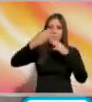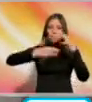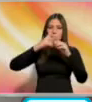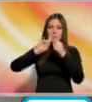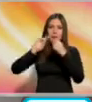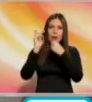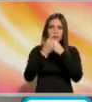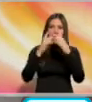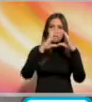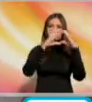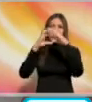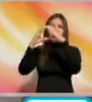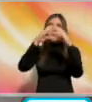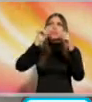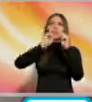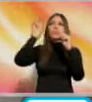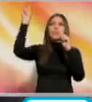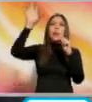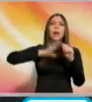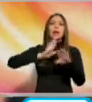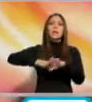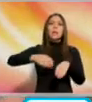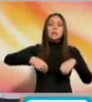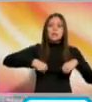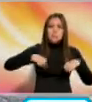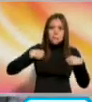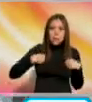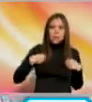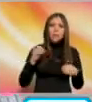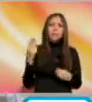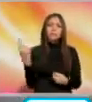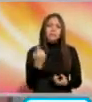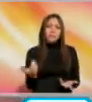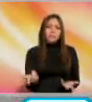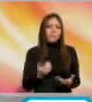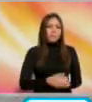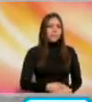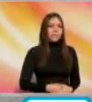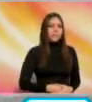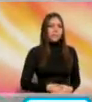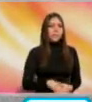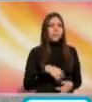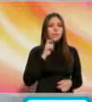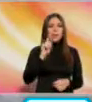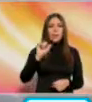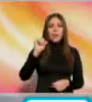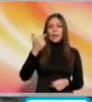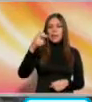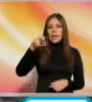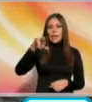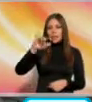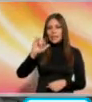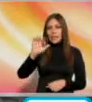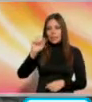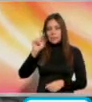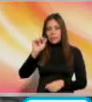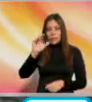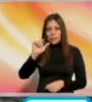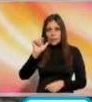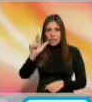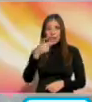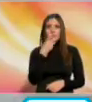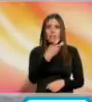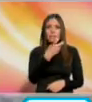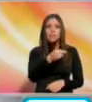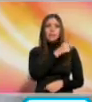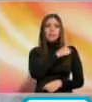existen los ¿no? extraterrestres. Pero fíjate, lo bonito es que básicamente lo que pasa es que una agencia espacial se dedica a ver hacia afuera, ¿no? Y mandarnos hacia